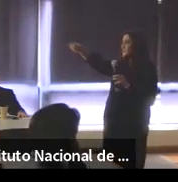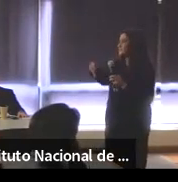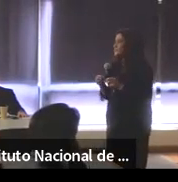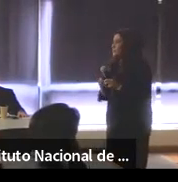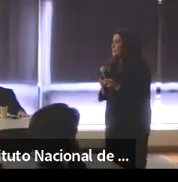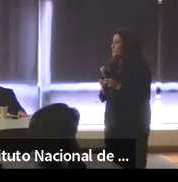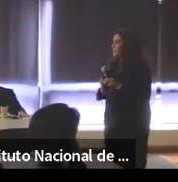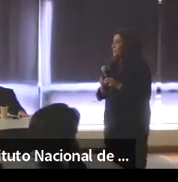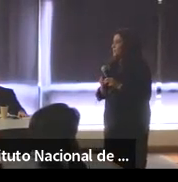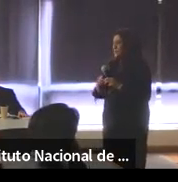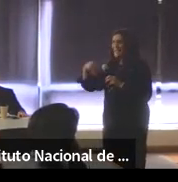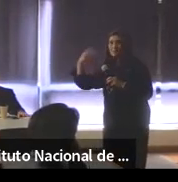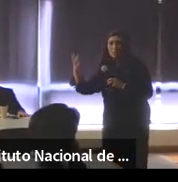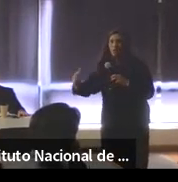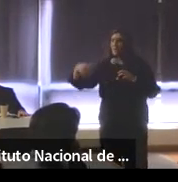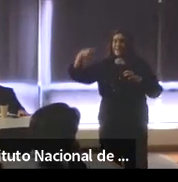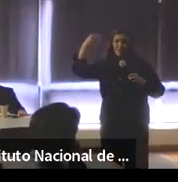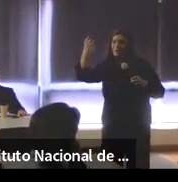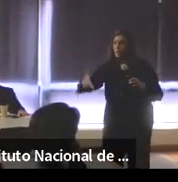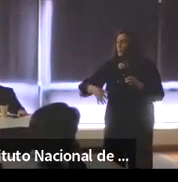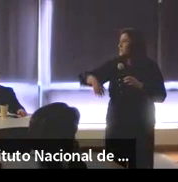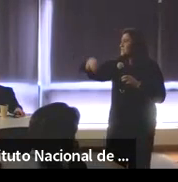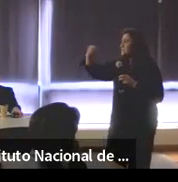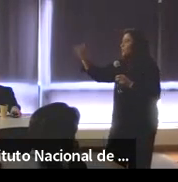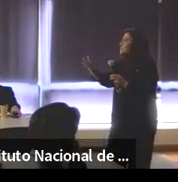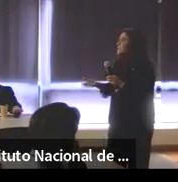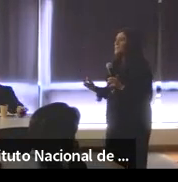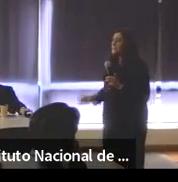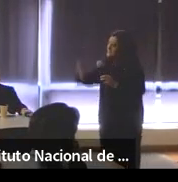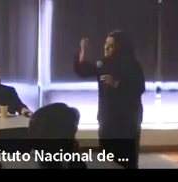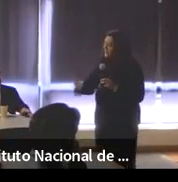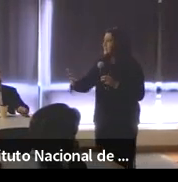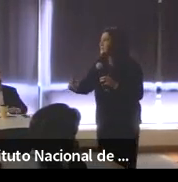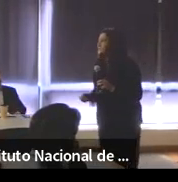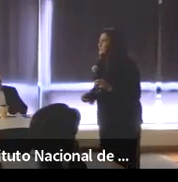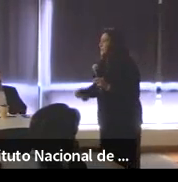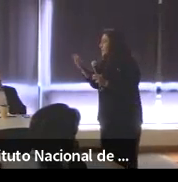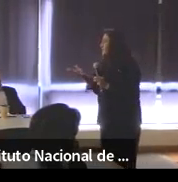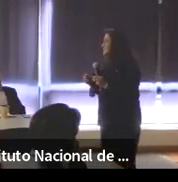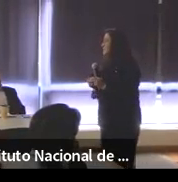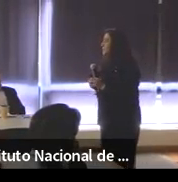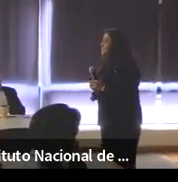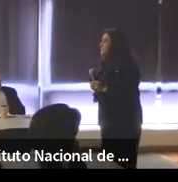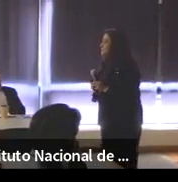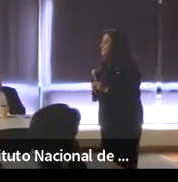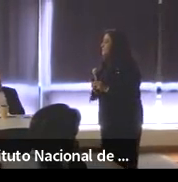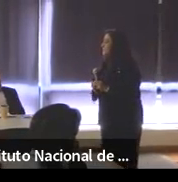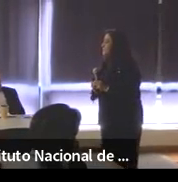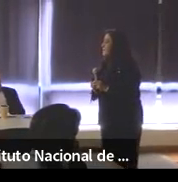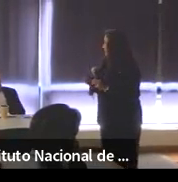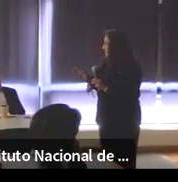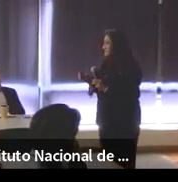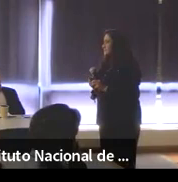y de su desarrollo Porque el amor el compromiso o simplemente que ya tiene la responsabilidad tienes que cumplir